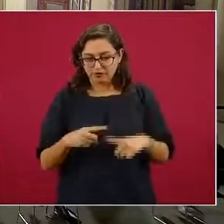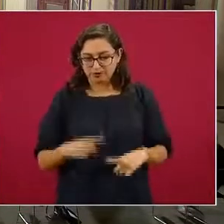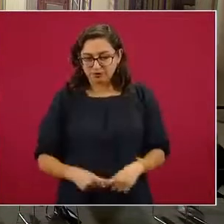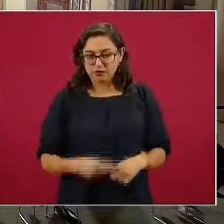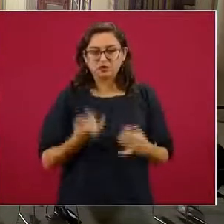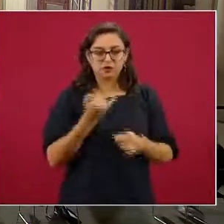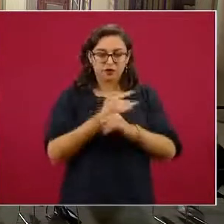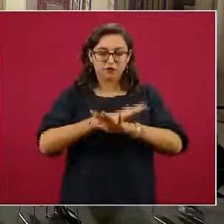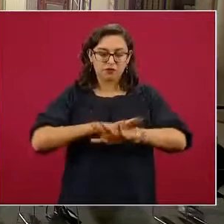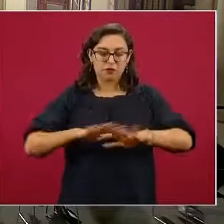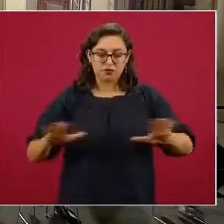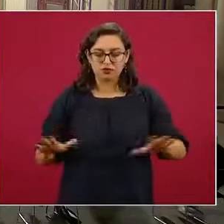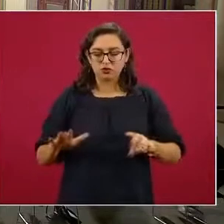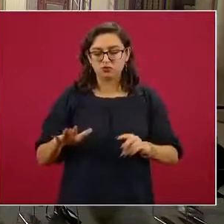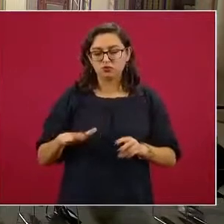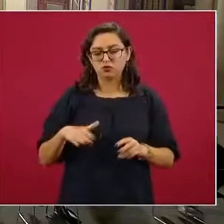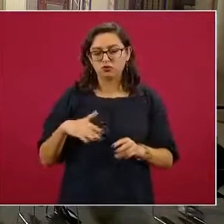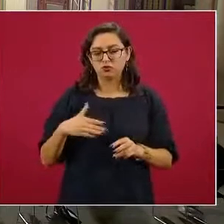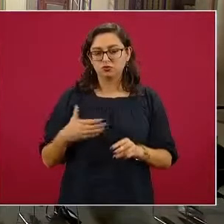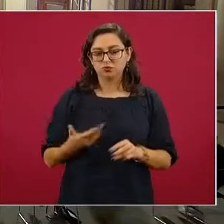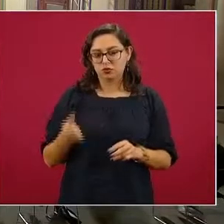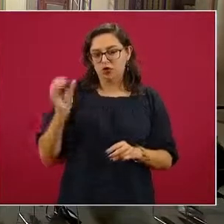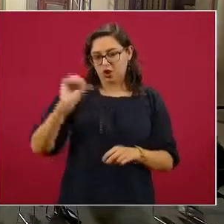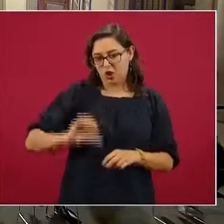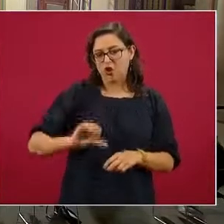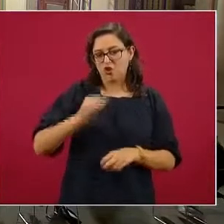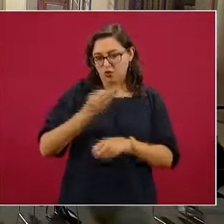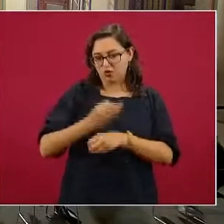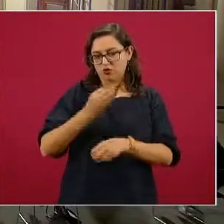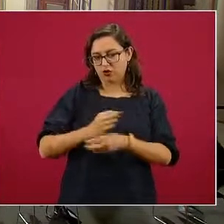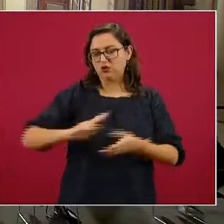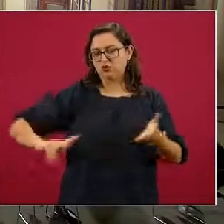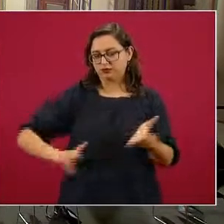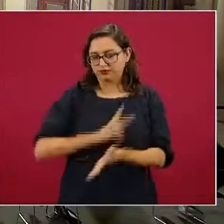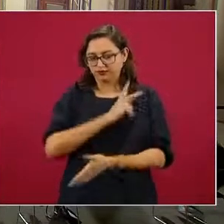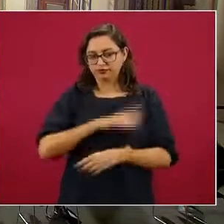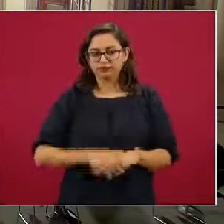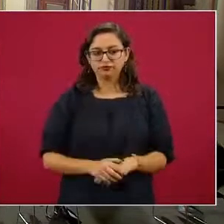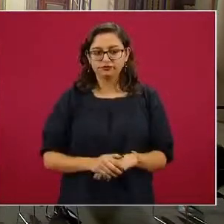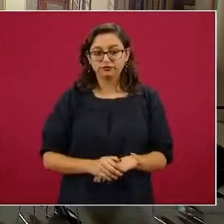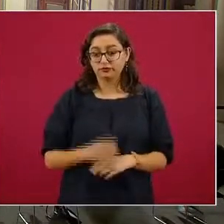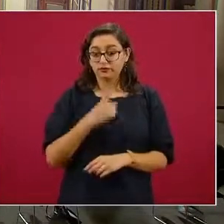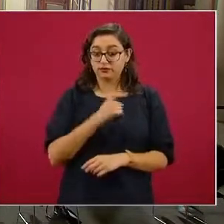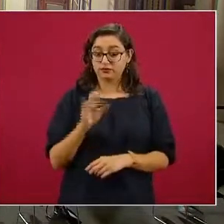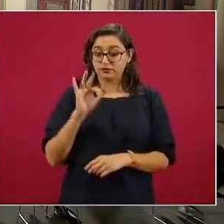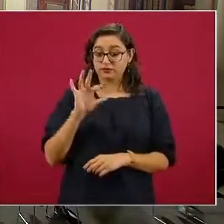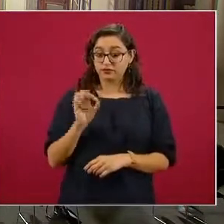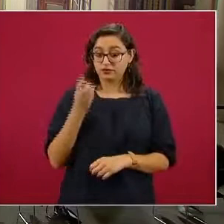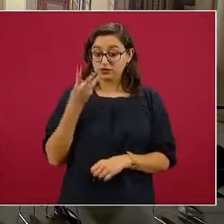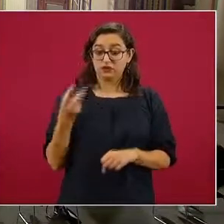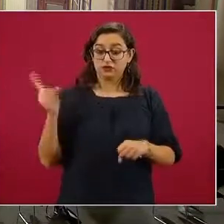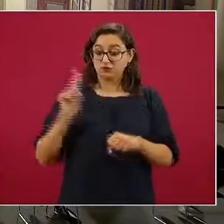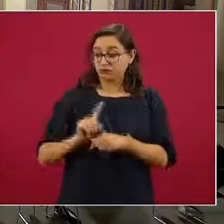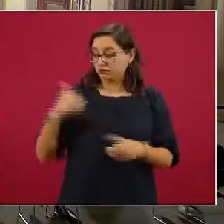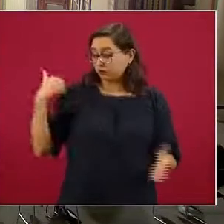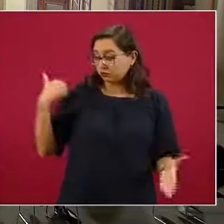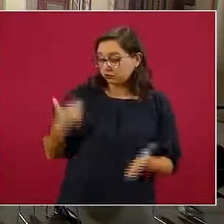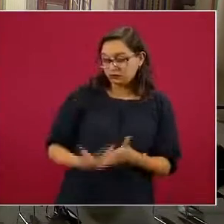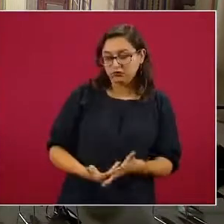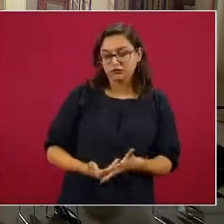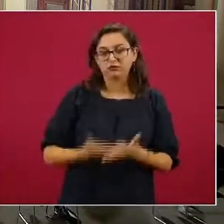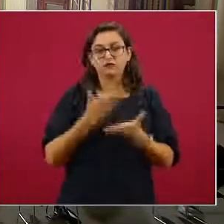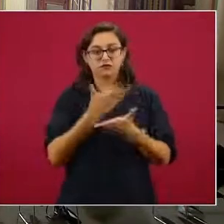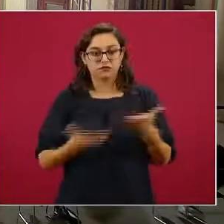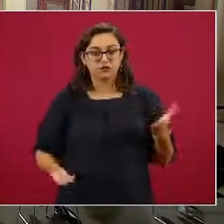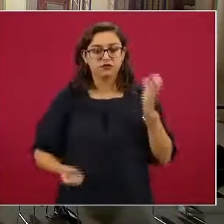seguramente serán parte de lo que comentaremos aquí. Ya decíamos de los 143 días, no lo repetiré ahora por la tarde, pero